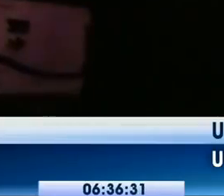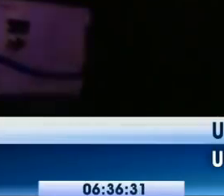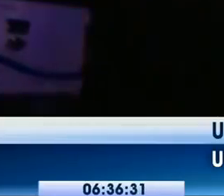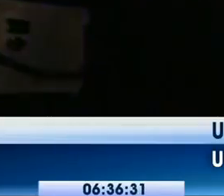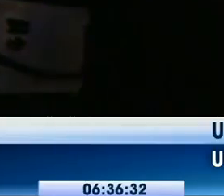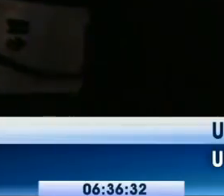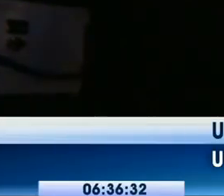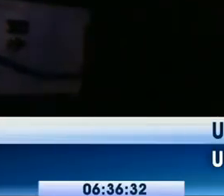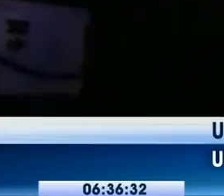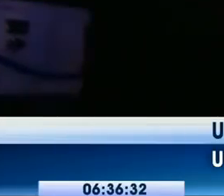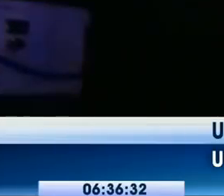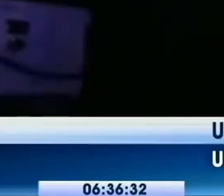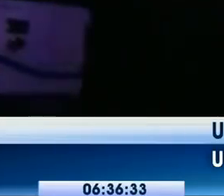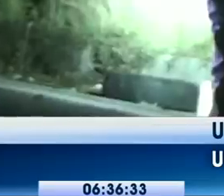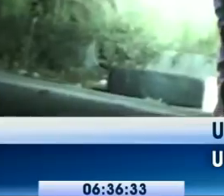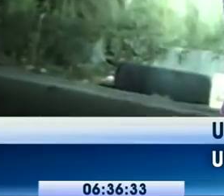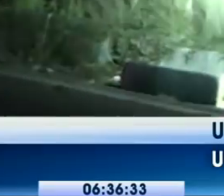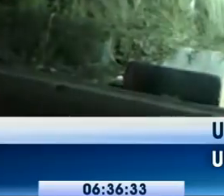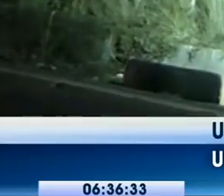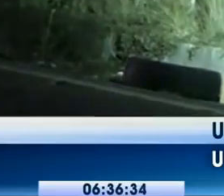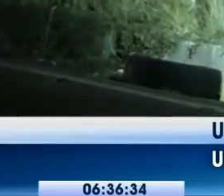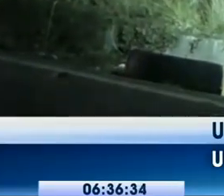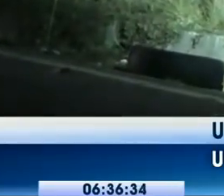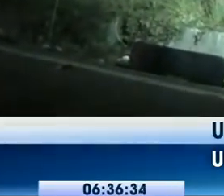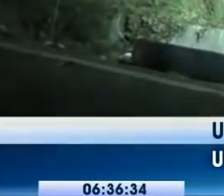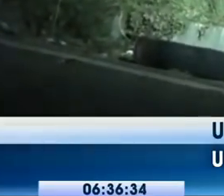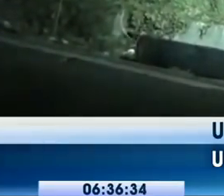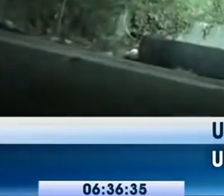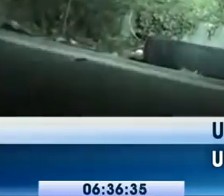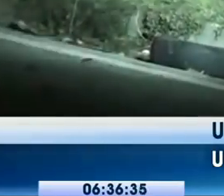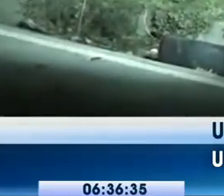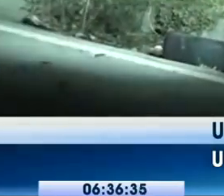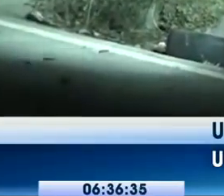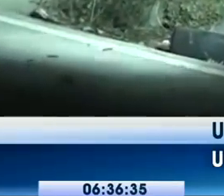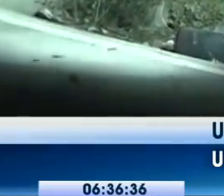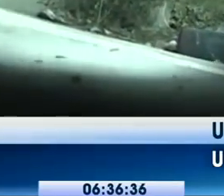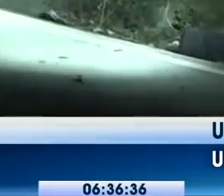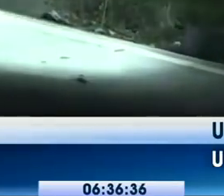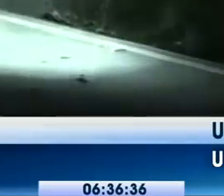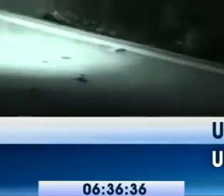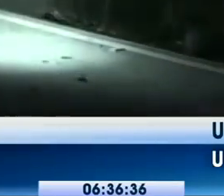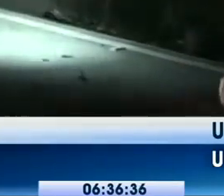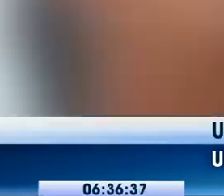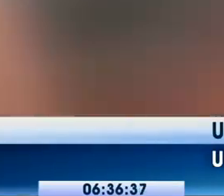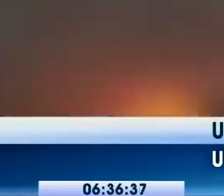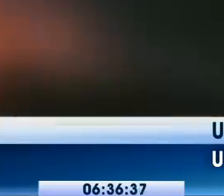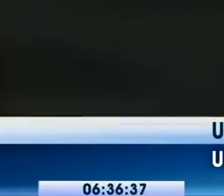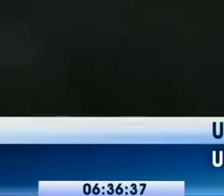demás diligencias que tengamos que realizar. En Chimborazo informó Darwin Altamirano.